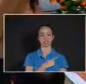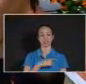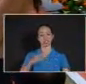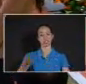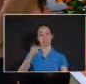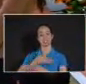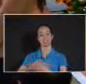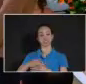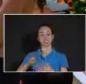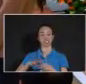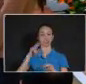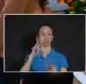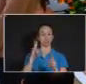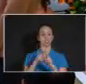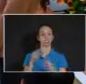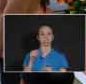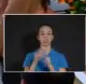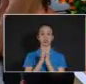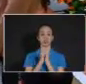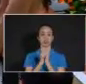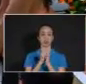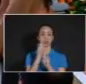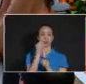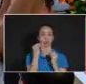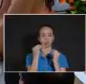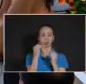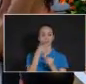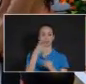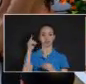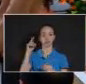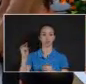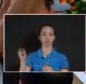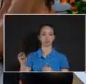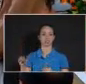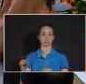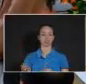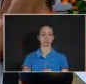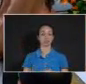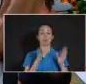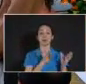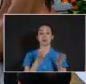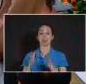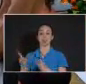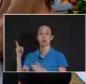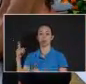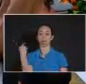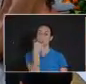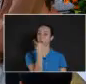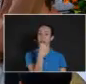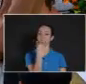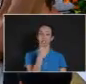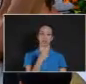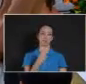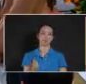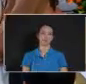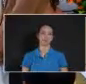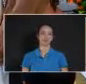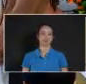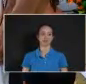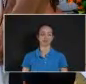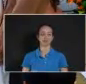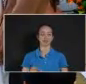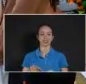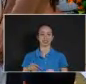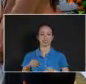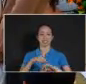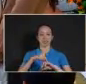de conocerte, yo le pedí mucho a Dios, le pedía mucho a Dios que me entregara una mujer virtuosa, que tuviera